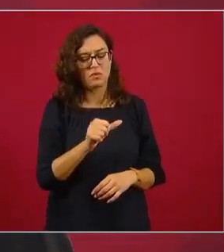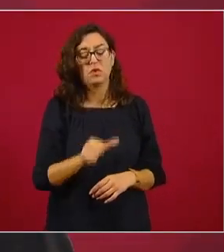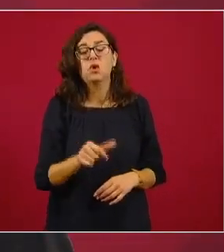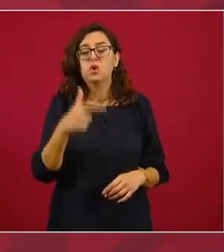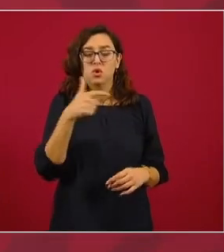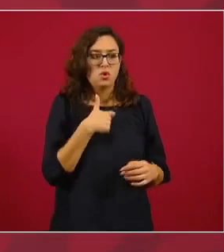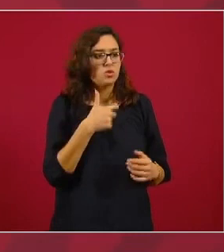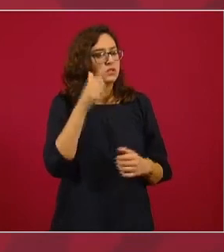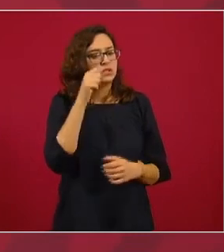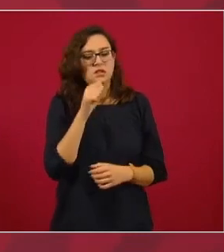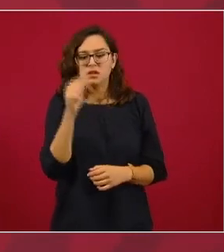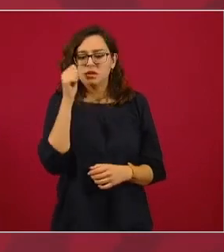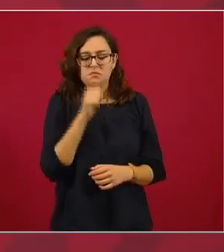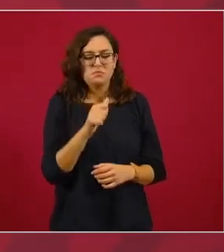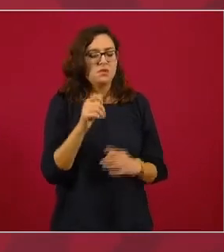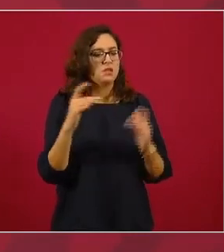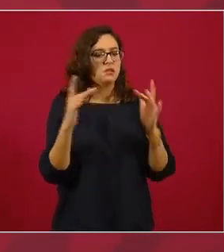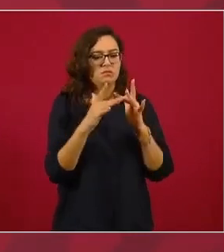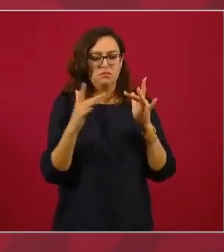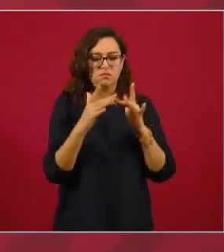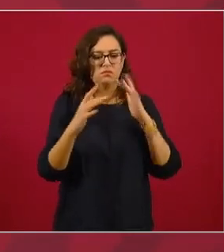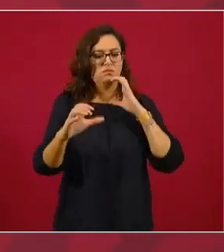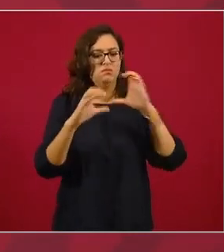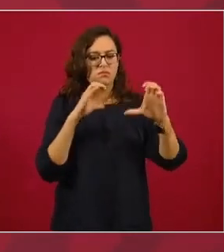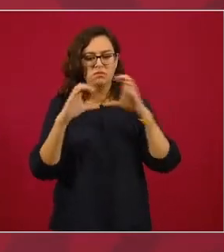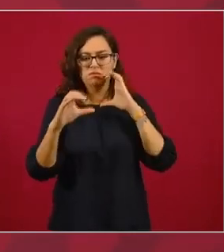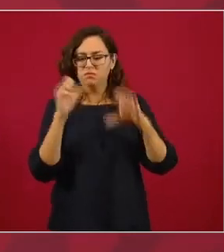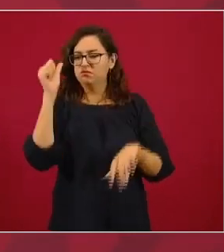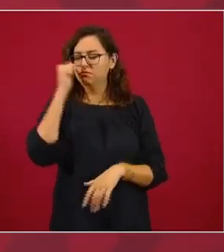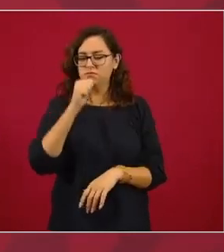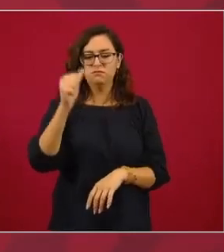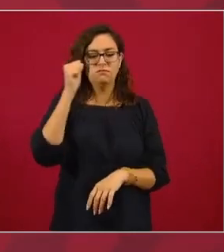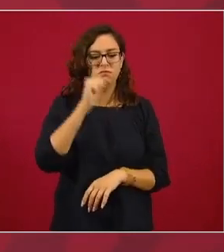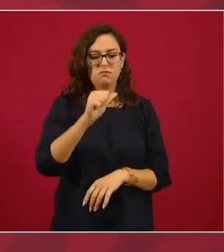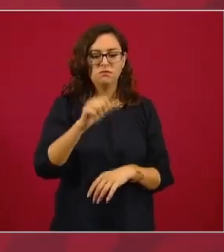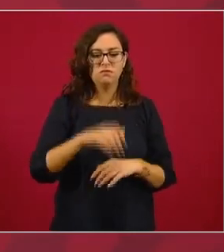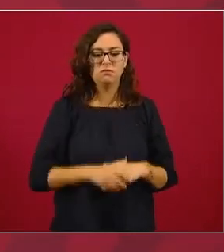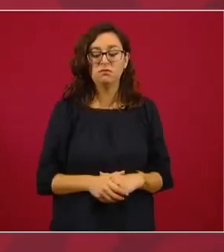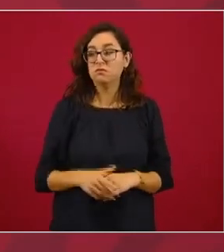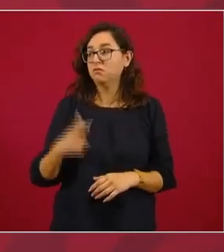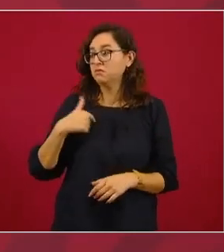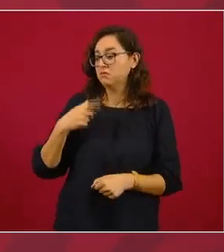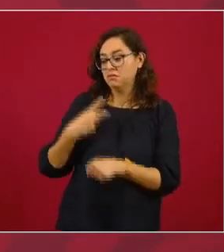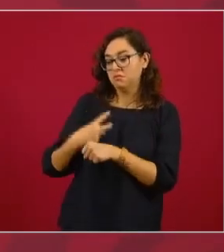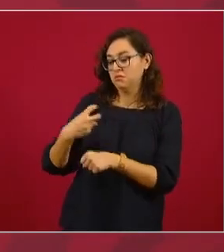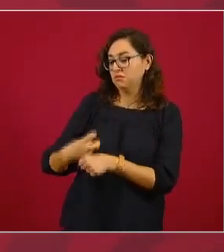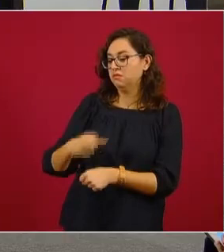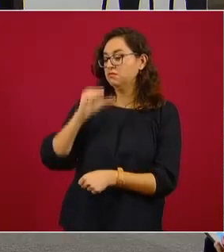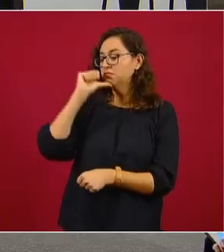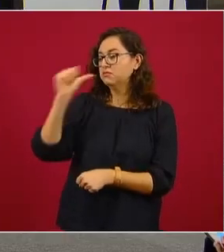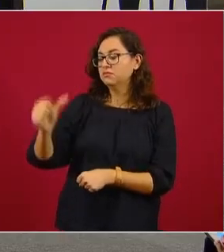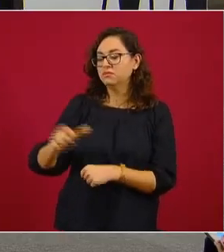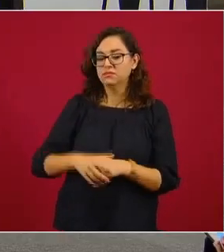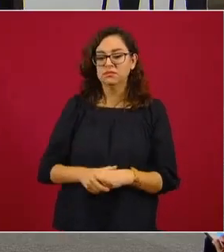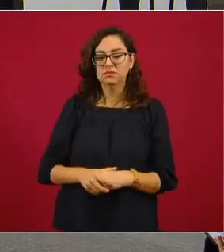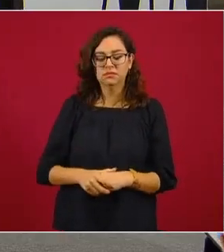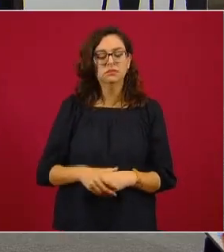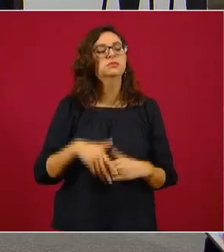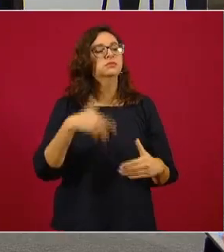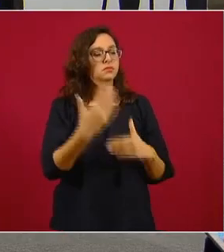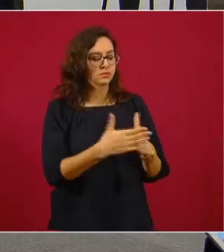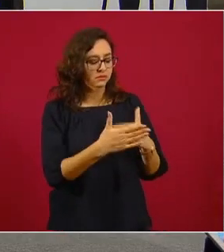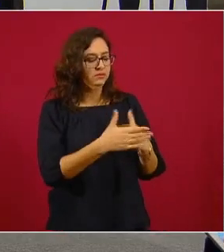comunicación con familiares de las víctimas. Pues no me han invitado a esas reuniones, presidente. Te vamos a